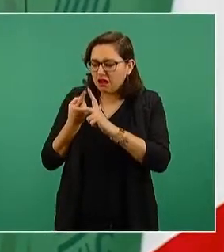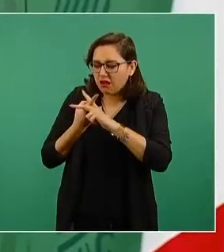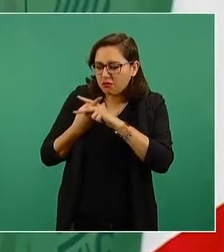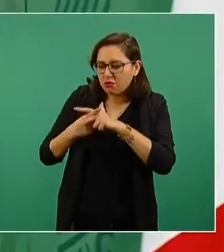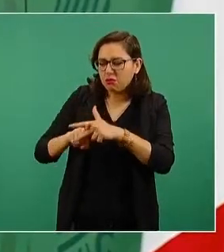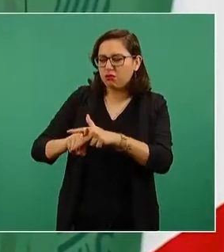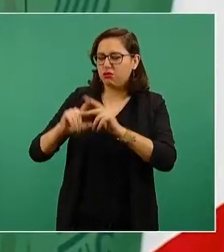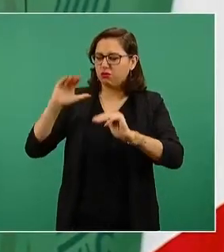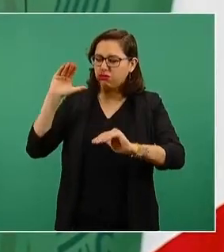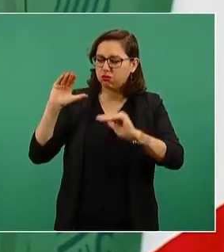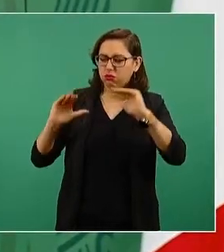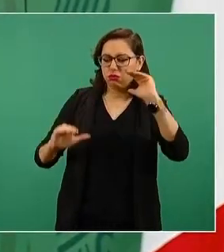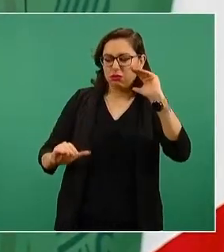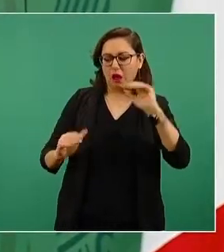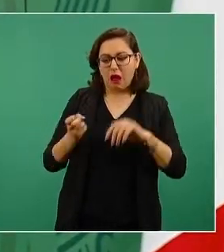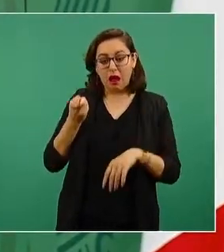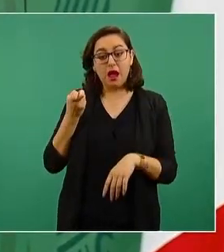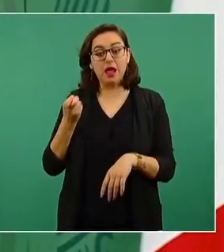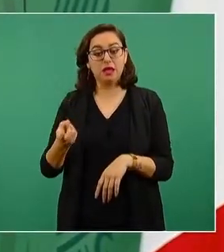Y creo que